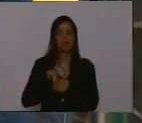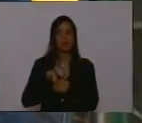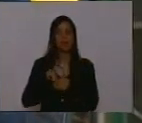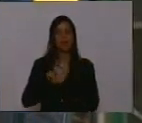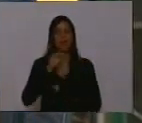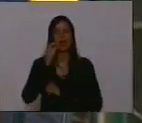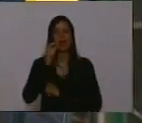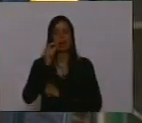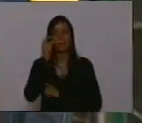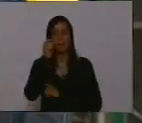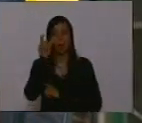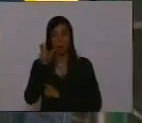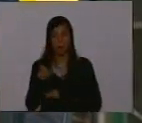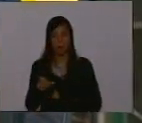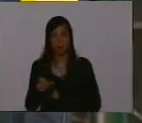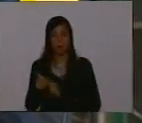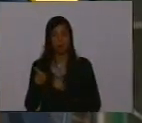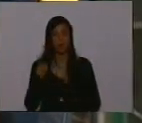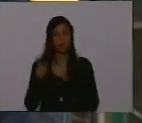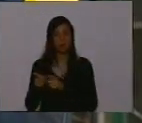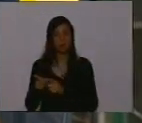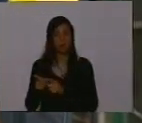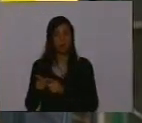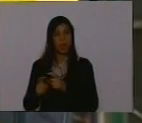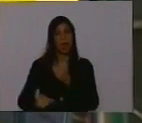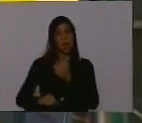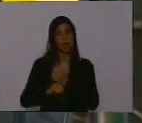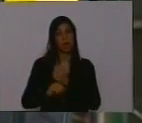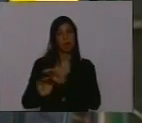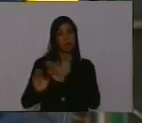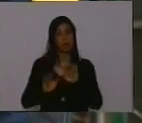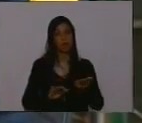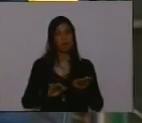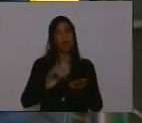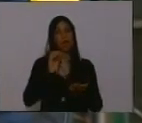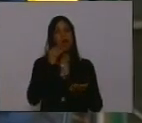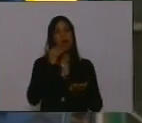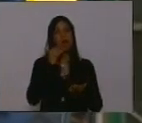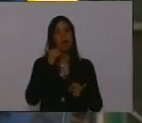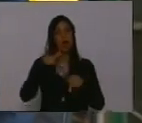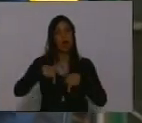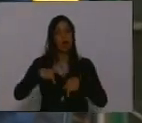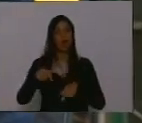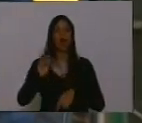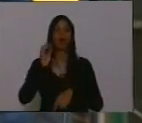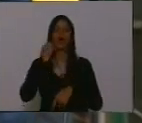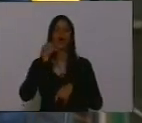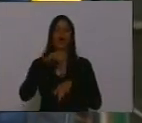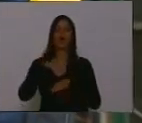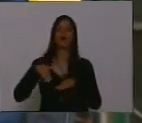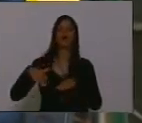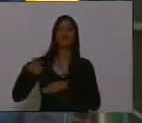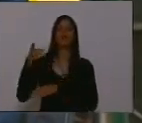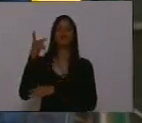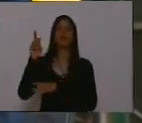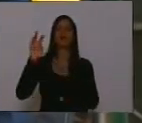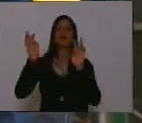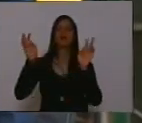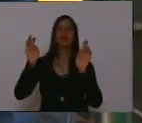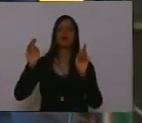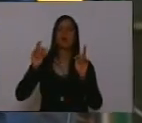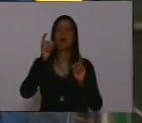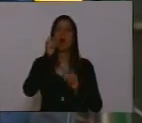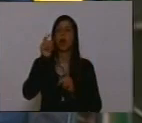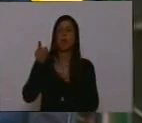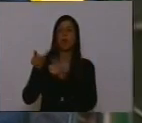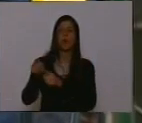que también ha aportado y ha apostado para que esta juventud hoy tenga bandera de lucha, y es el próximo gobernador